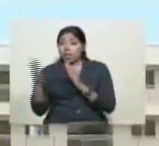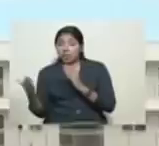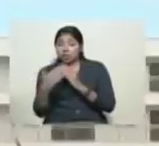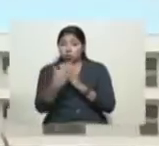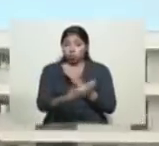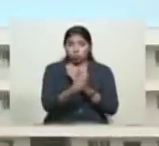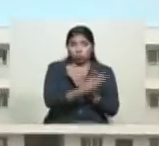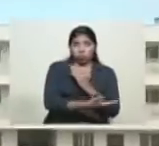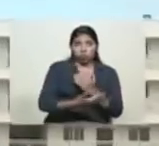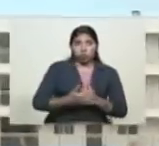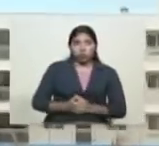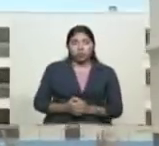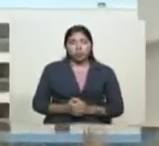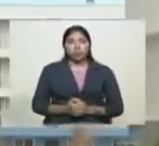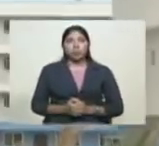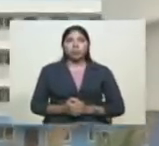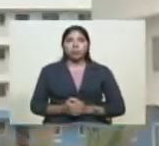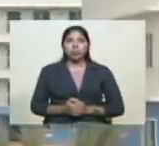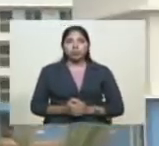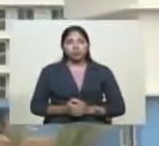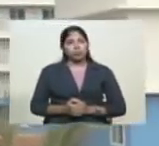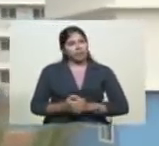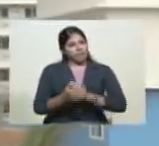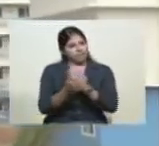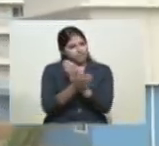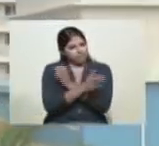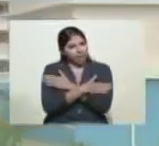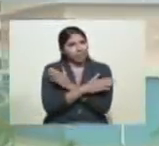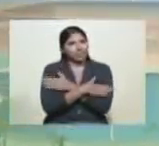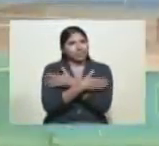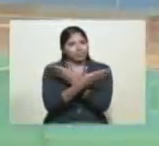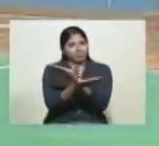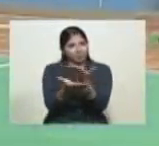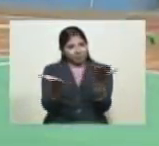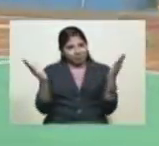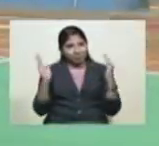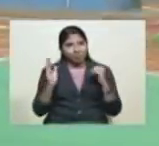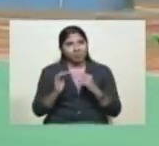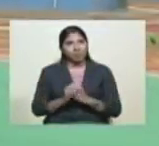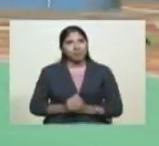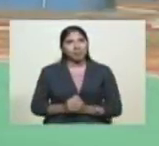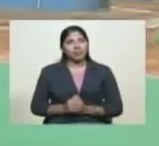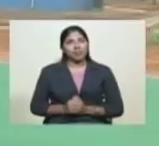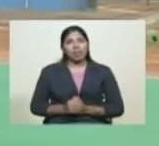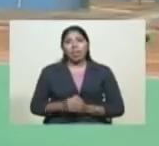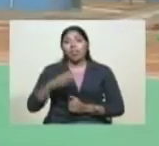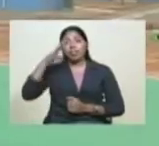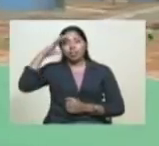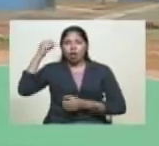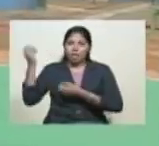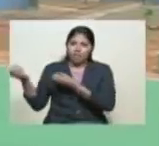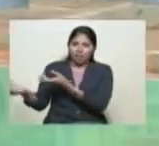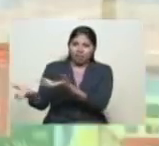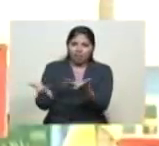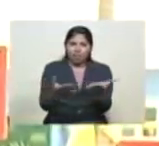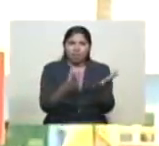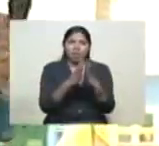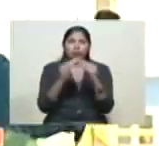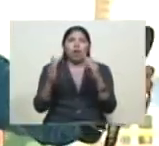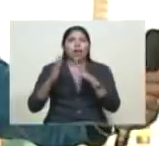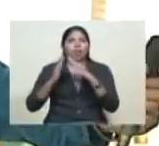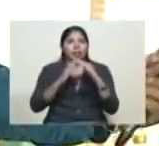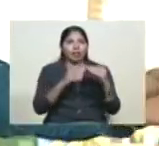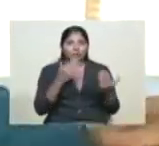de Arizmendi. Felicitaciones, vecinas. Felicitaciones, vecinos. Que Dios bendiga sus hogares. Por